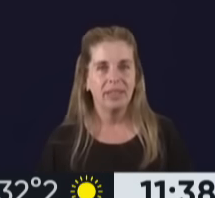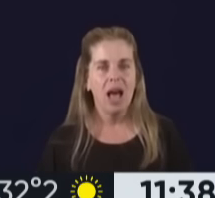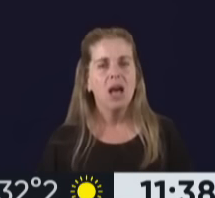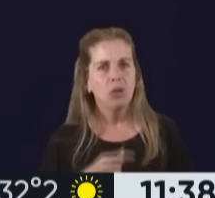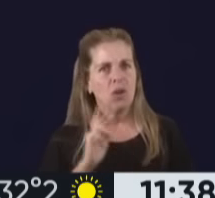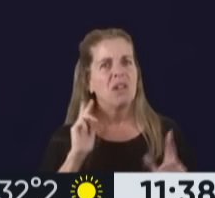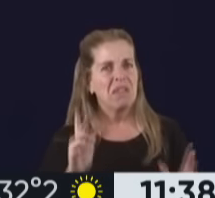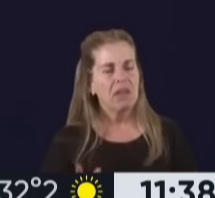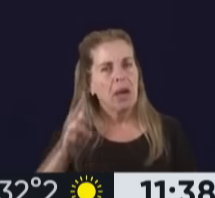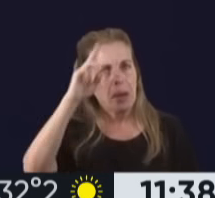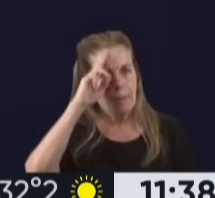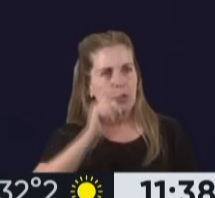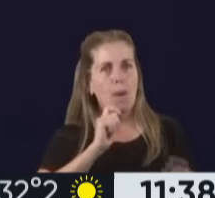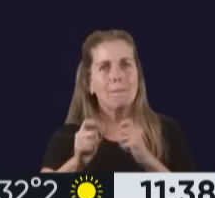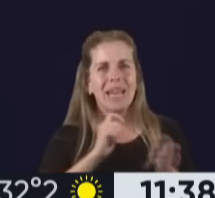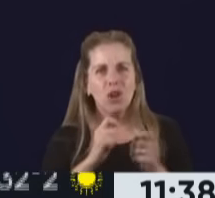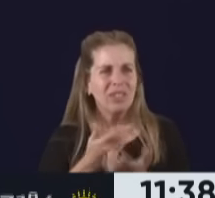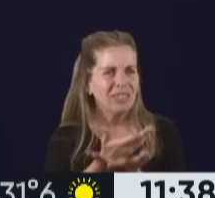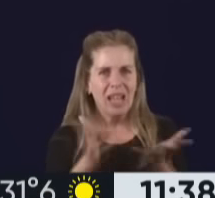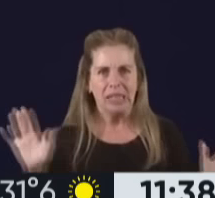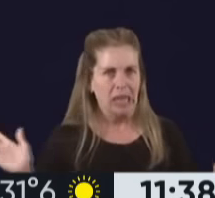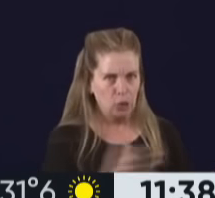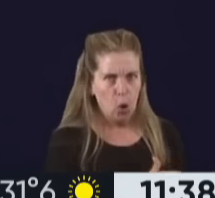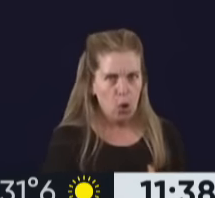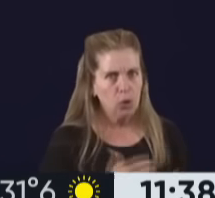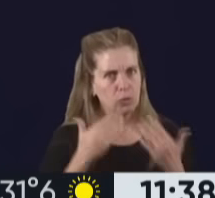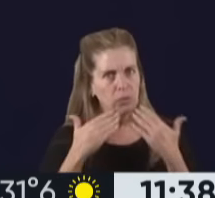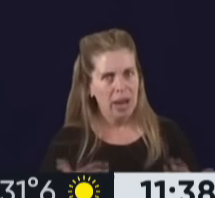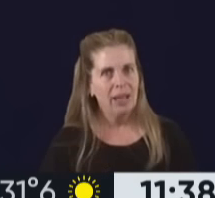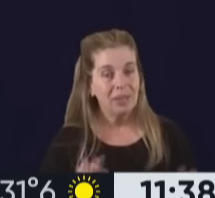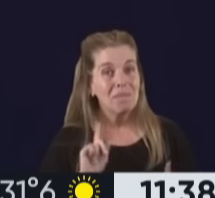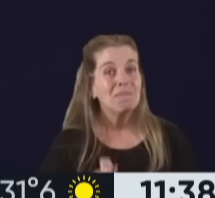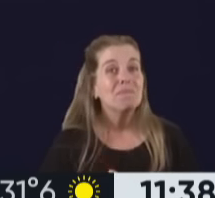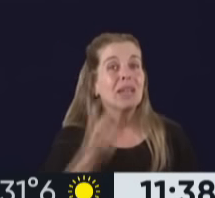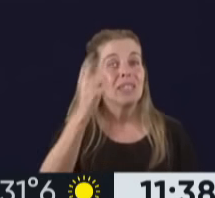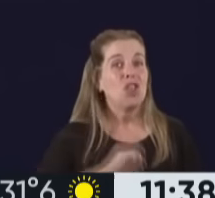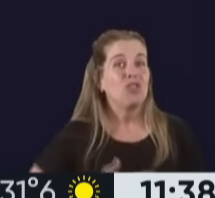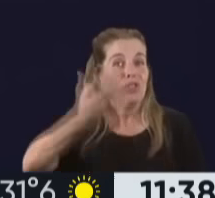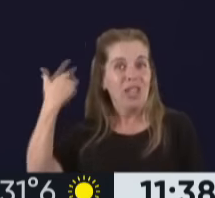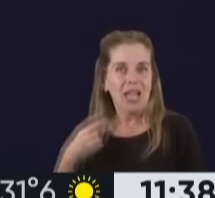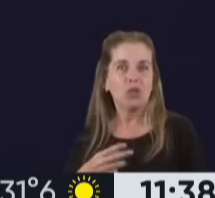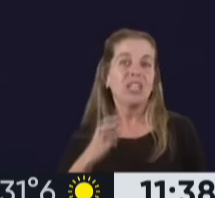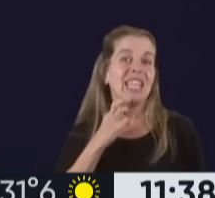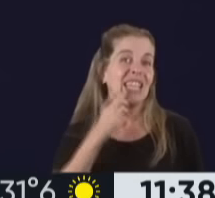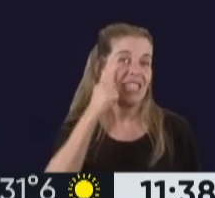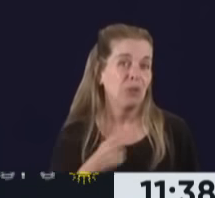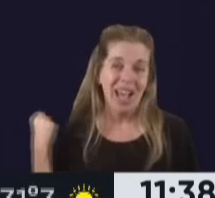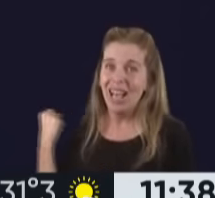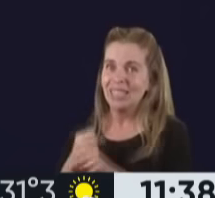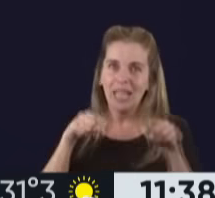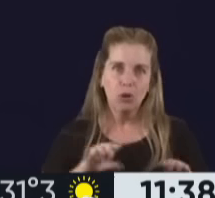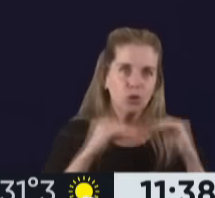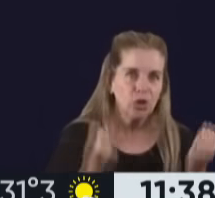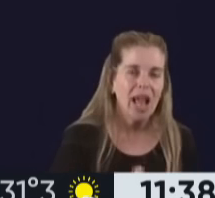tengo a la profesión y la importancia de la libertad de prensa. Desde ese momento hemos compartido con la de hoy